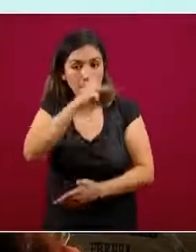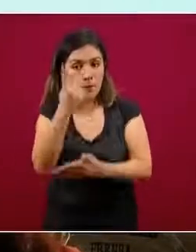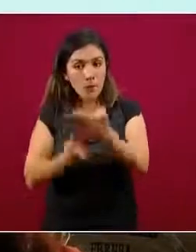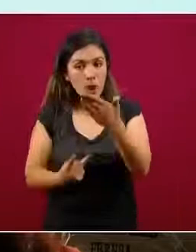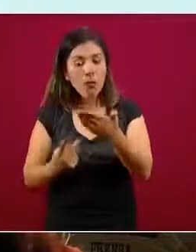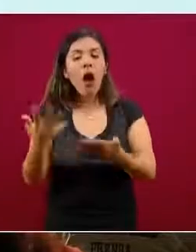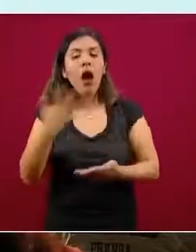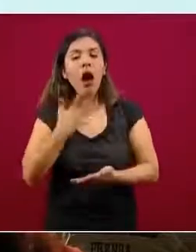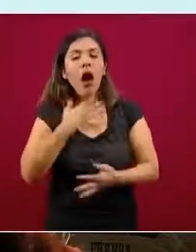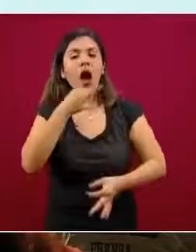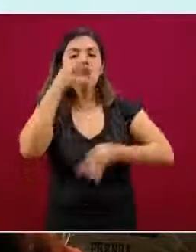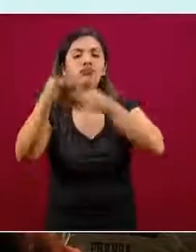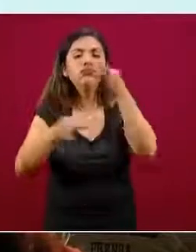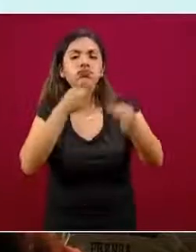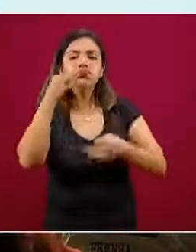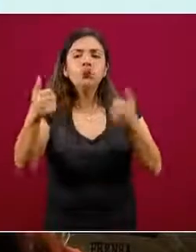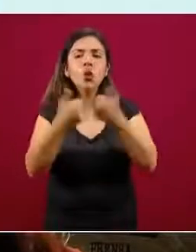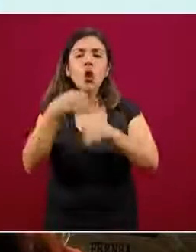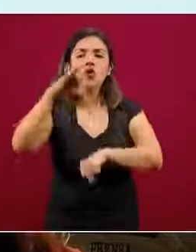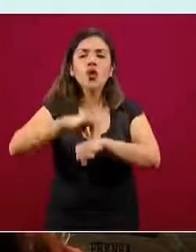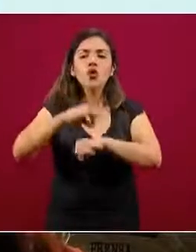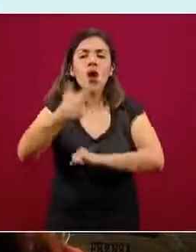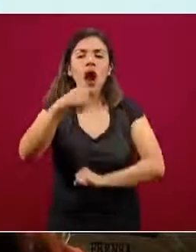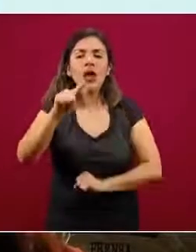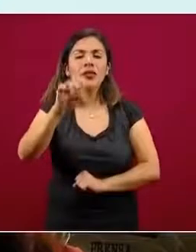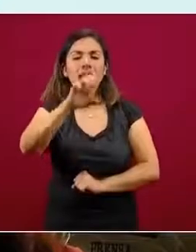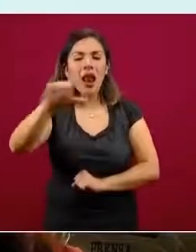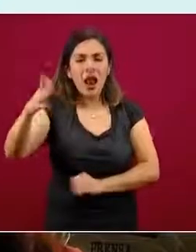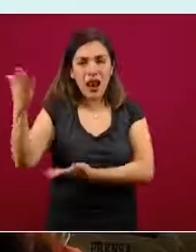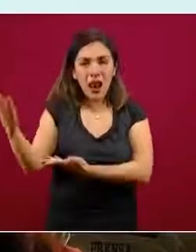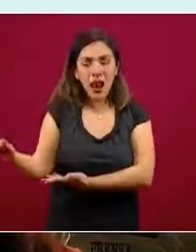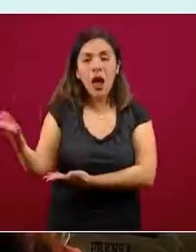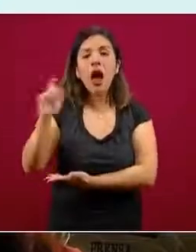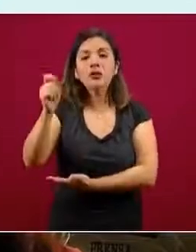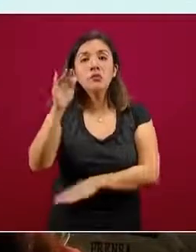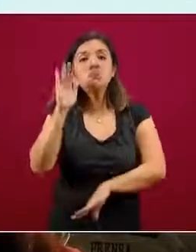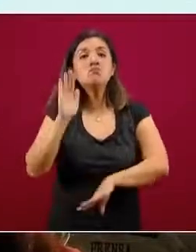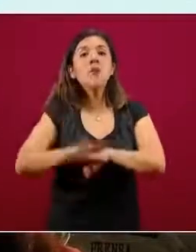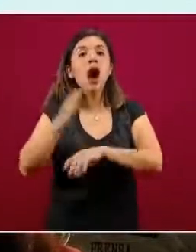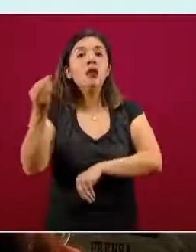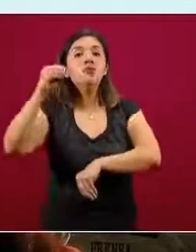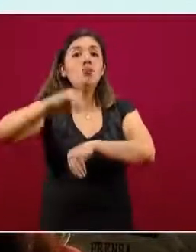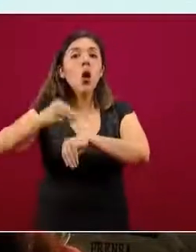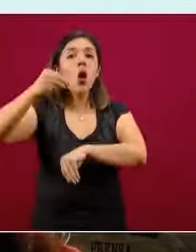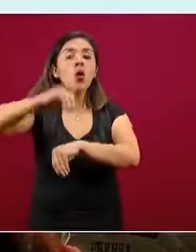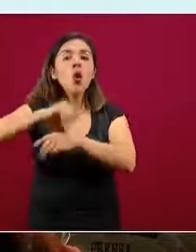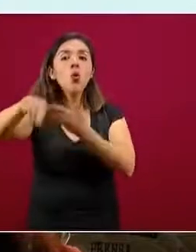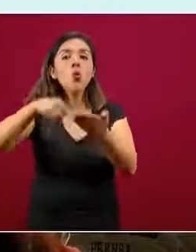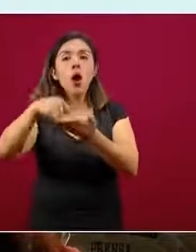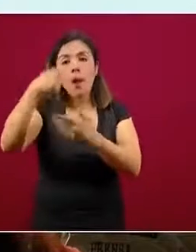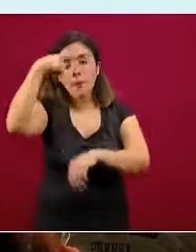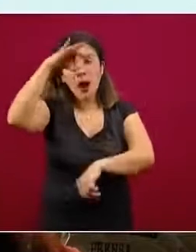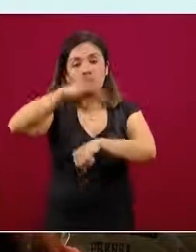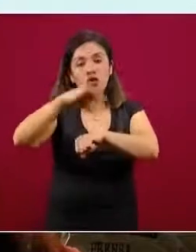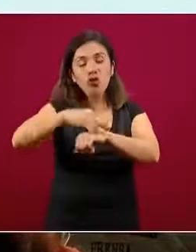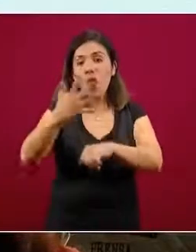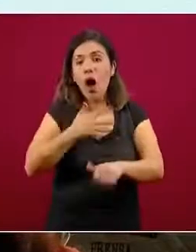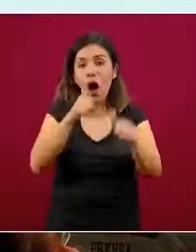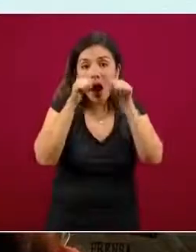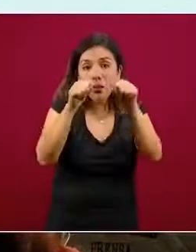programa se informó por parte del doctor Gatell el aumento de establecimientos médicos que estaban